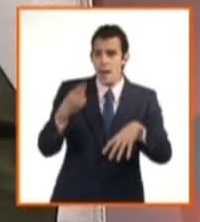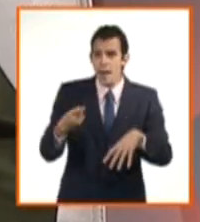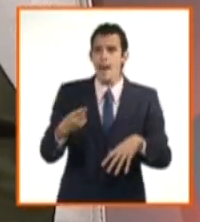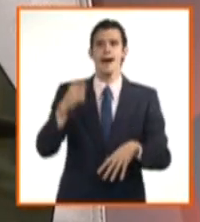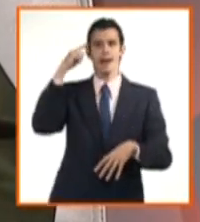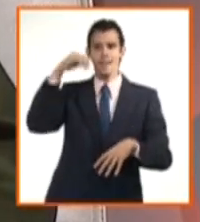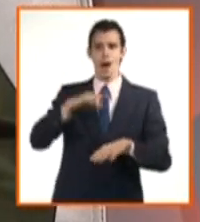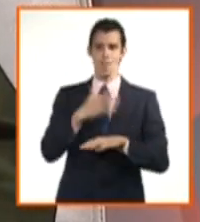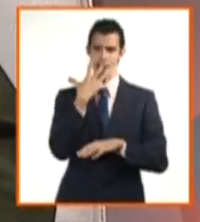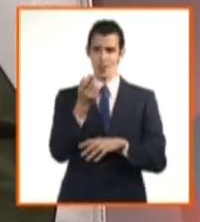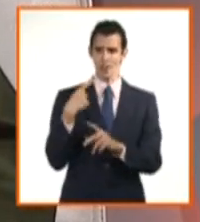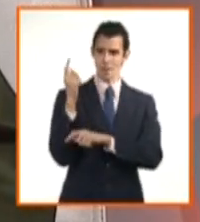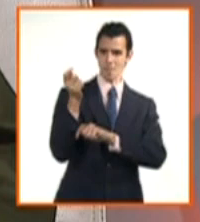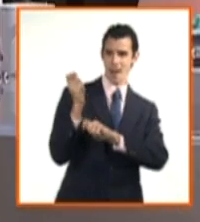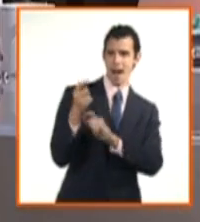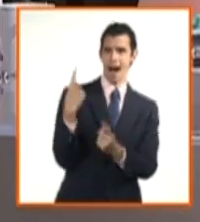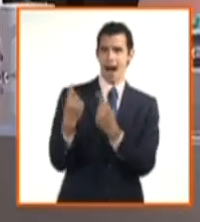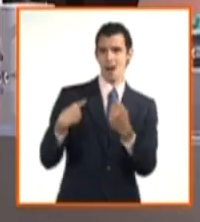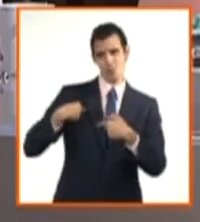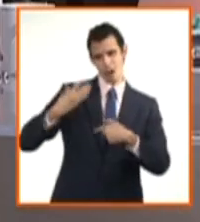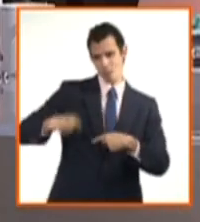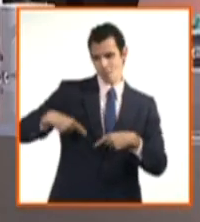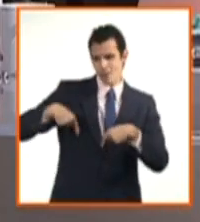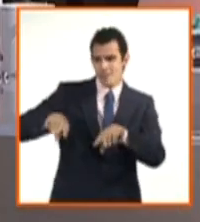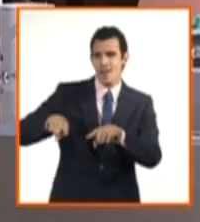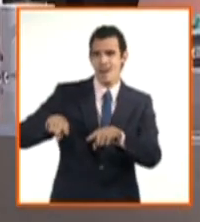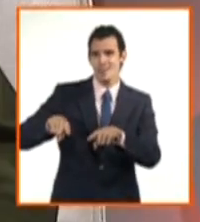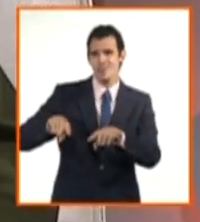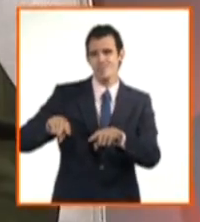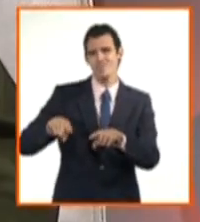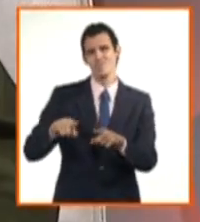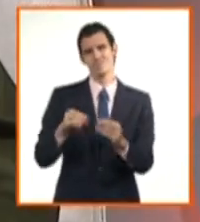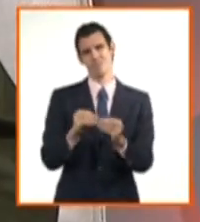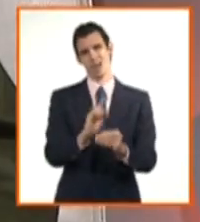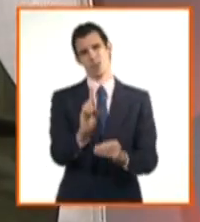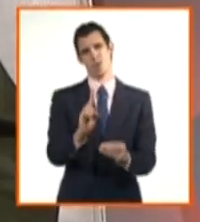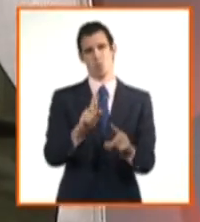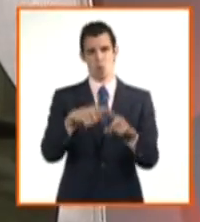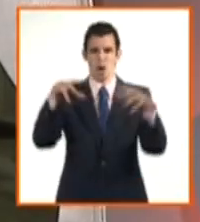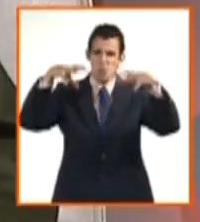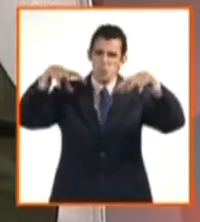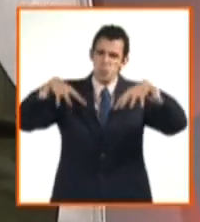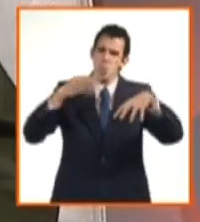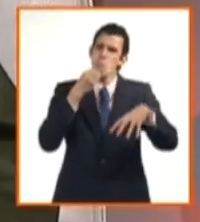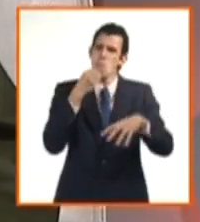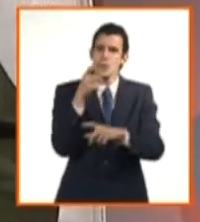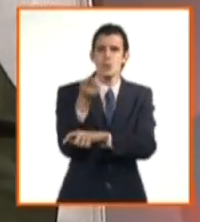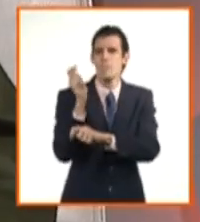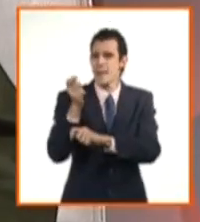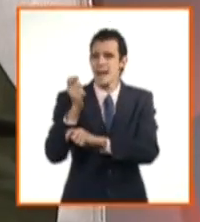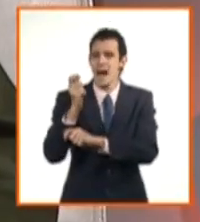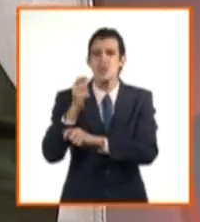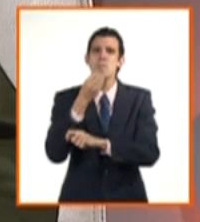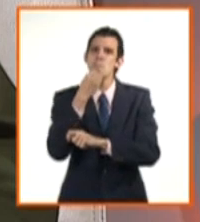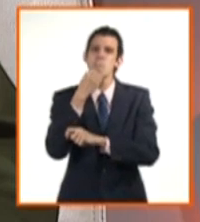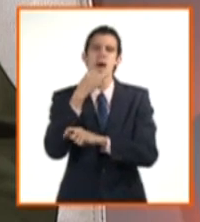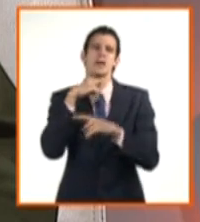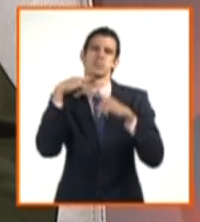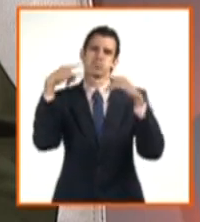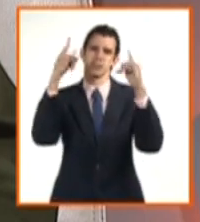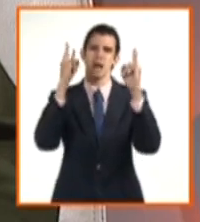se deben acometer ahora lógico y eso sí lógico totalmente cuando hay un sistema informativo unos medios de comunicación porque este